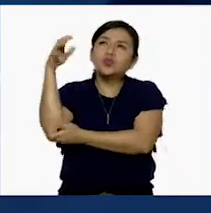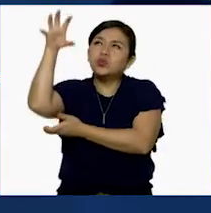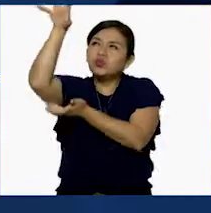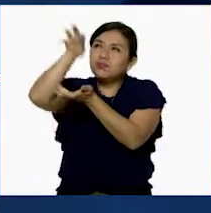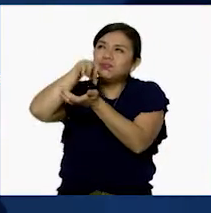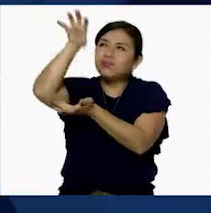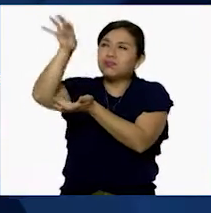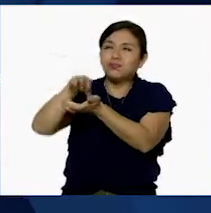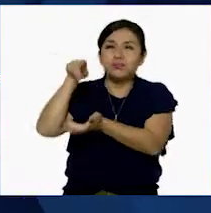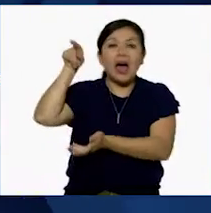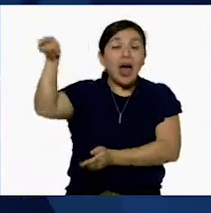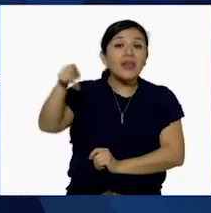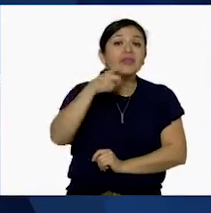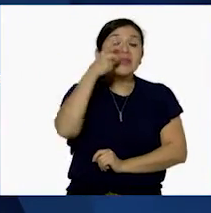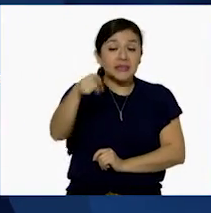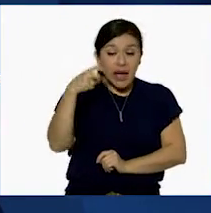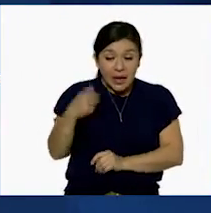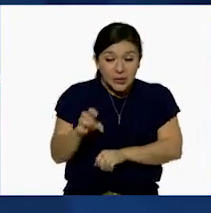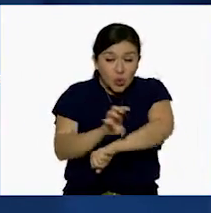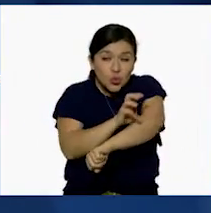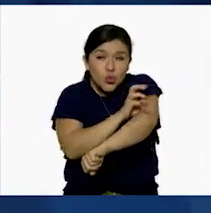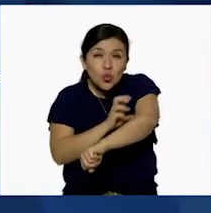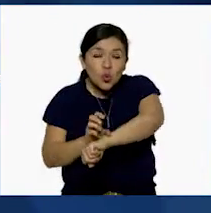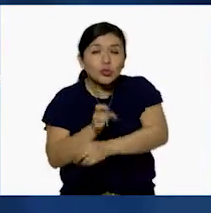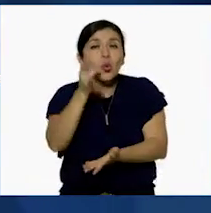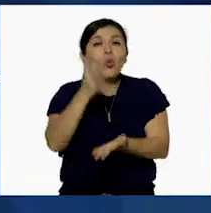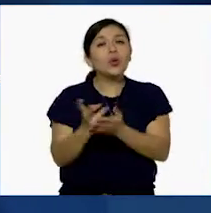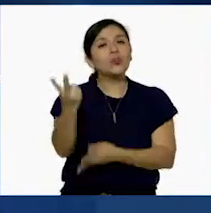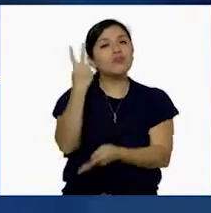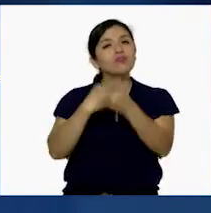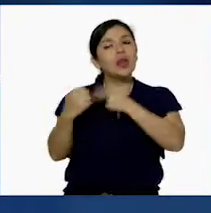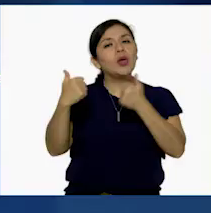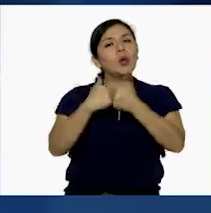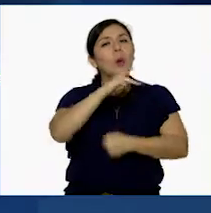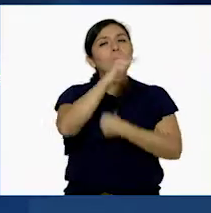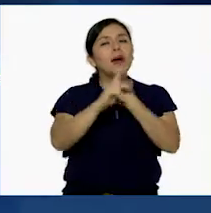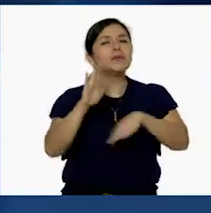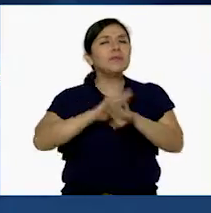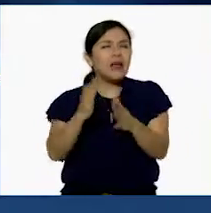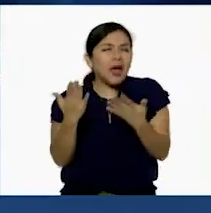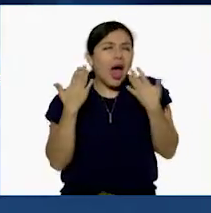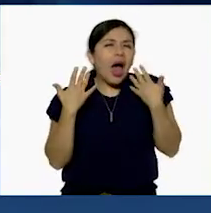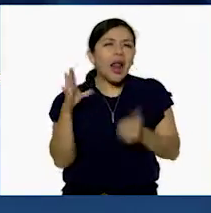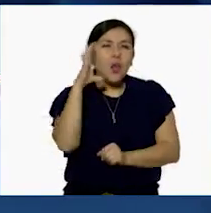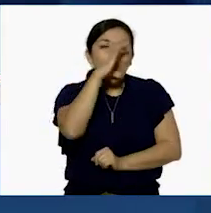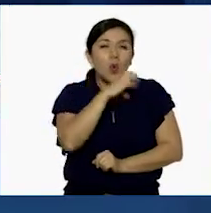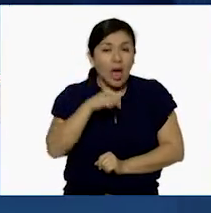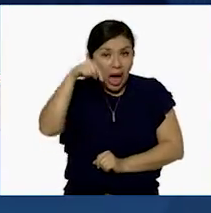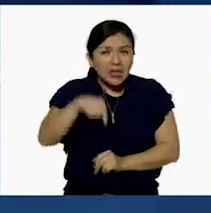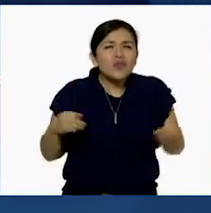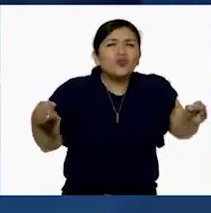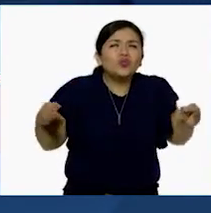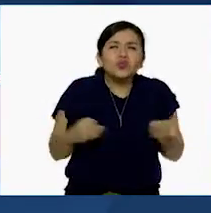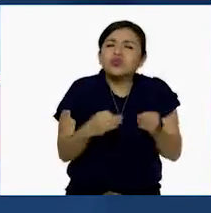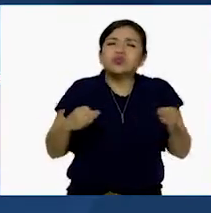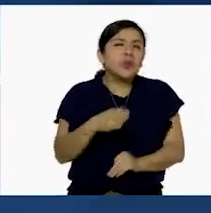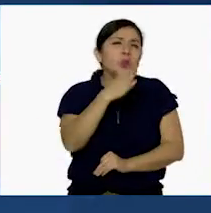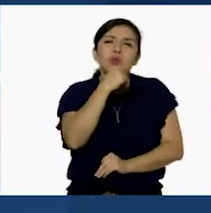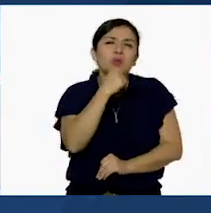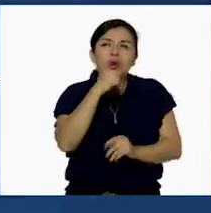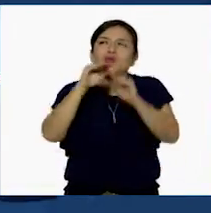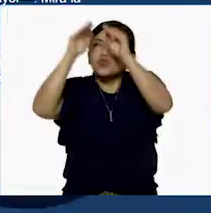invernadero porque se dice que los melocotones solo prosperan en los países cálidos y que por aquí solo pueden lograrse